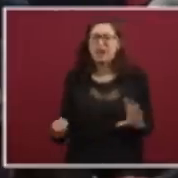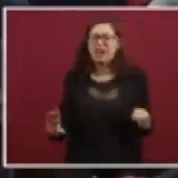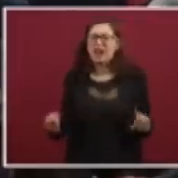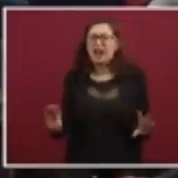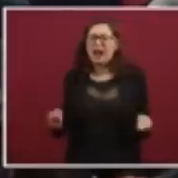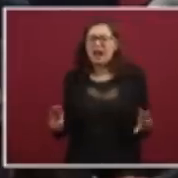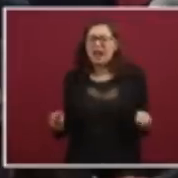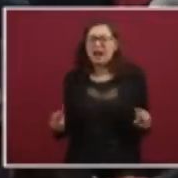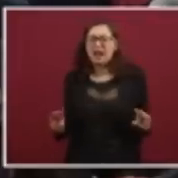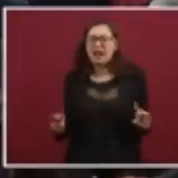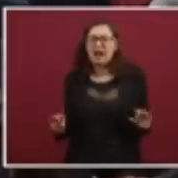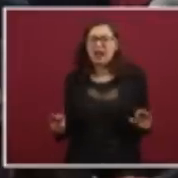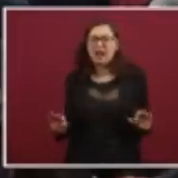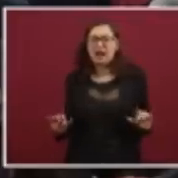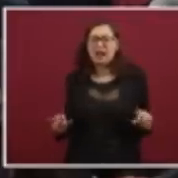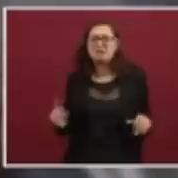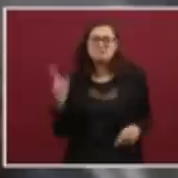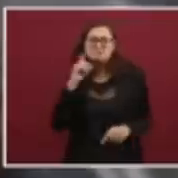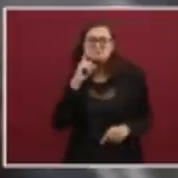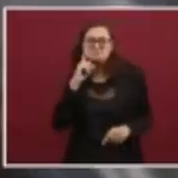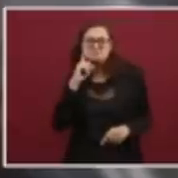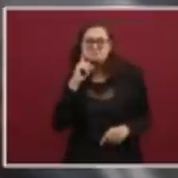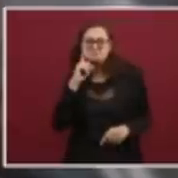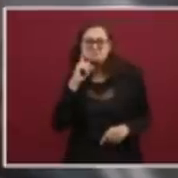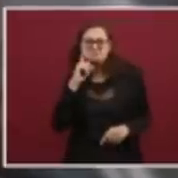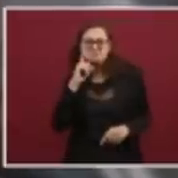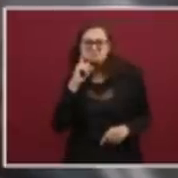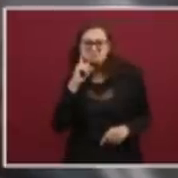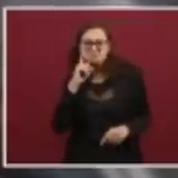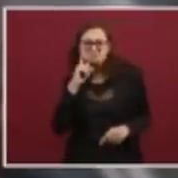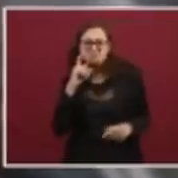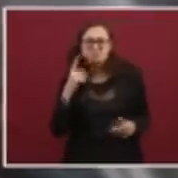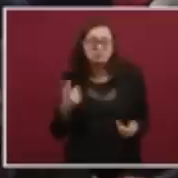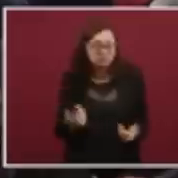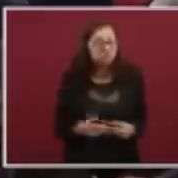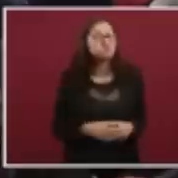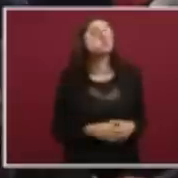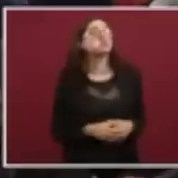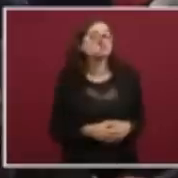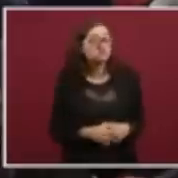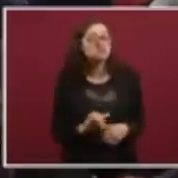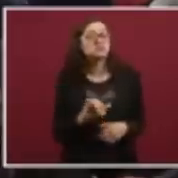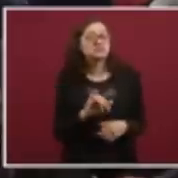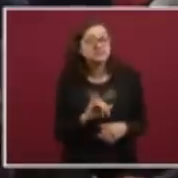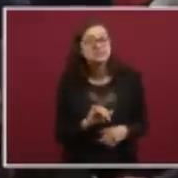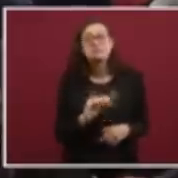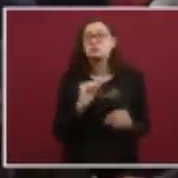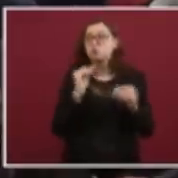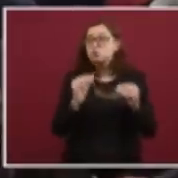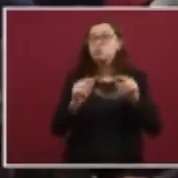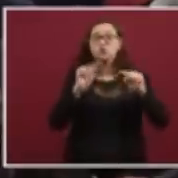Sí, ya lo pidió el gobernador de Michoacán. Sí. Va a ir la Guardia Nacional a Michoacán. Sí, y nos lo están pidiendo en otras partes.